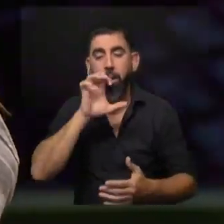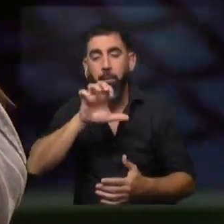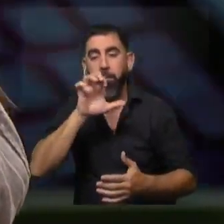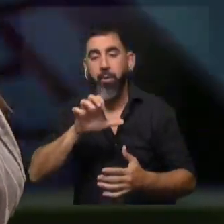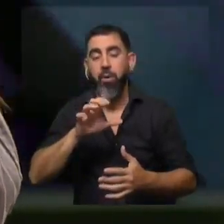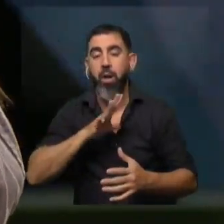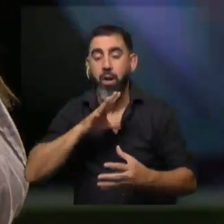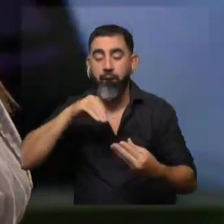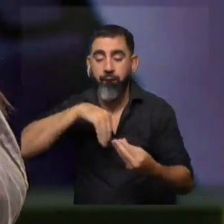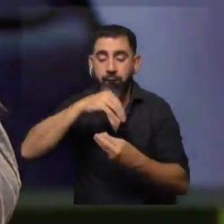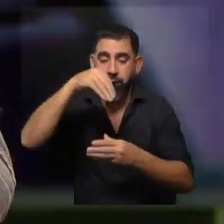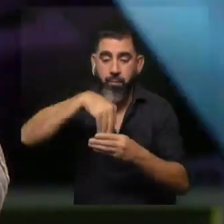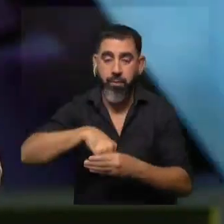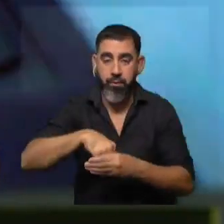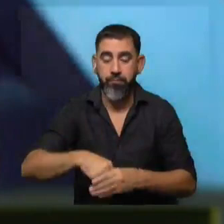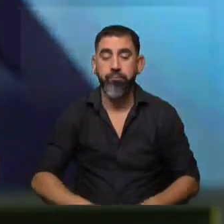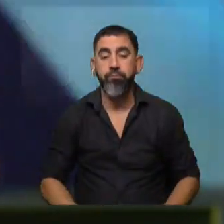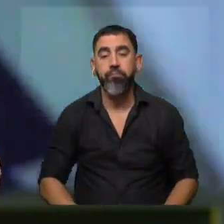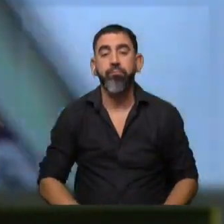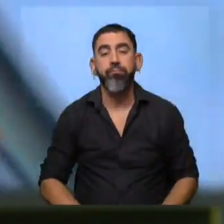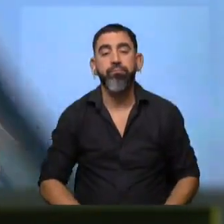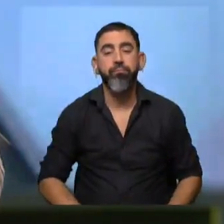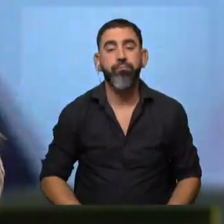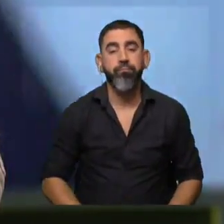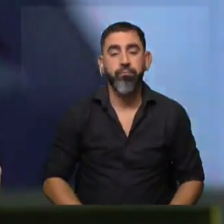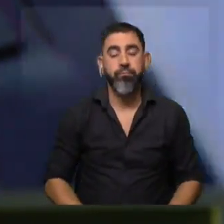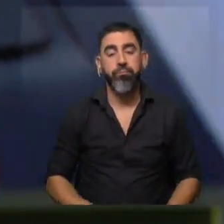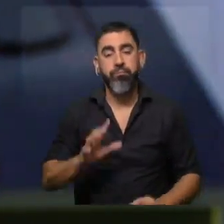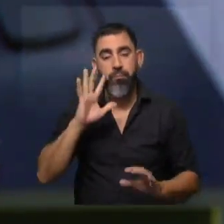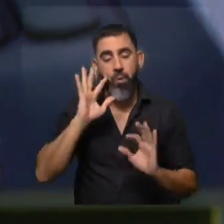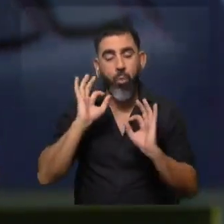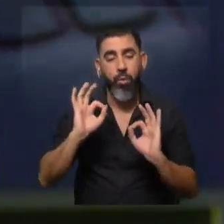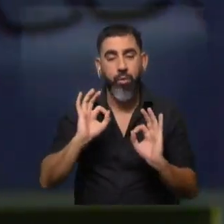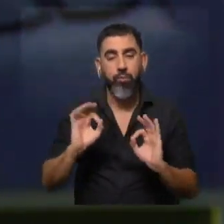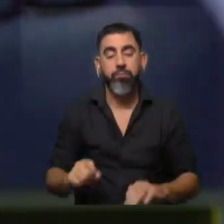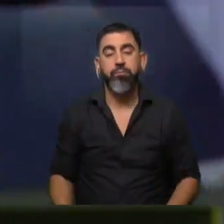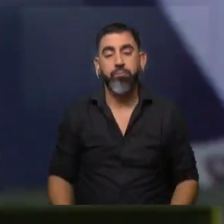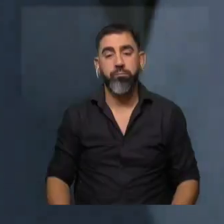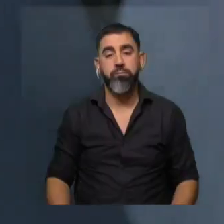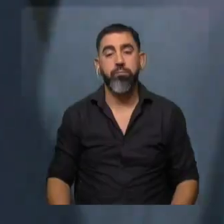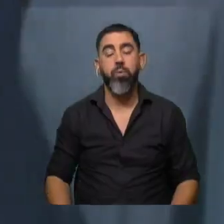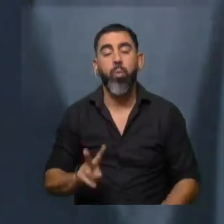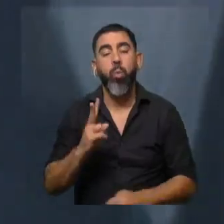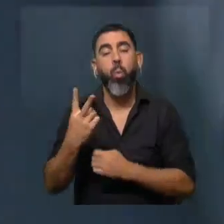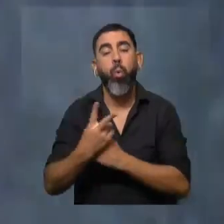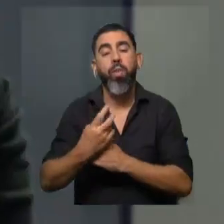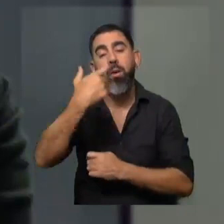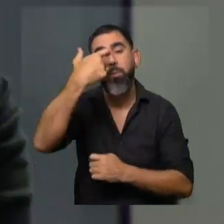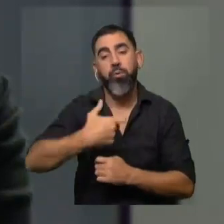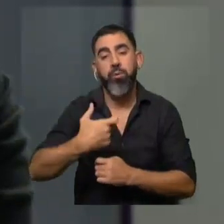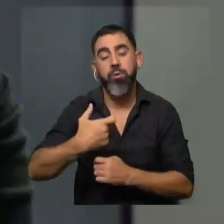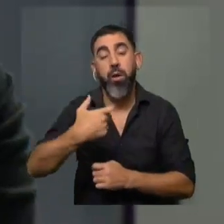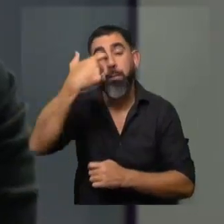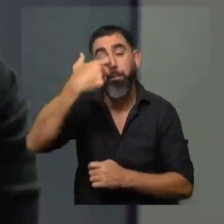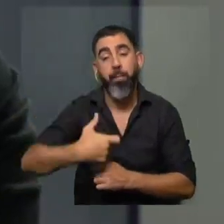un integrante más de la familia, entonces tener mucho cuidado. Perfecto. ¿Ah? ¿Cómo se cuida la gente, Esther? Bueno, la gente,